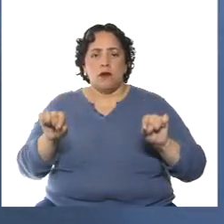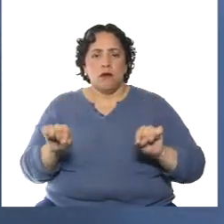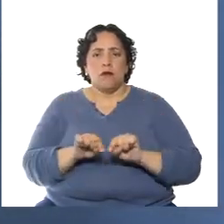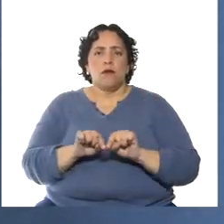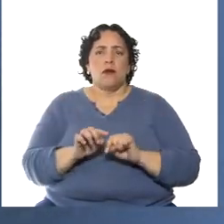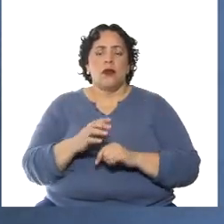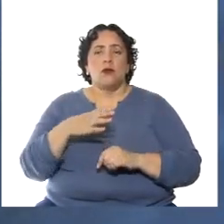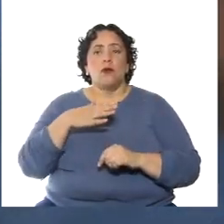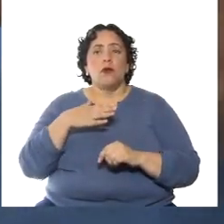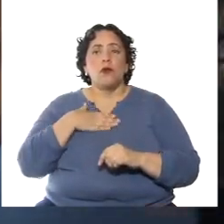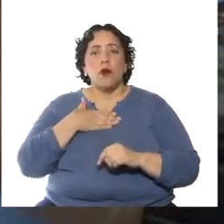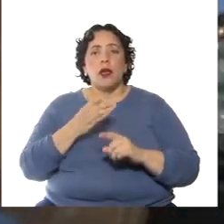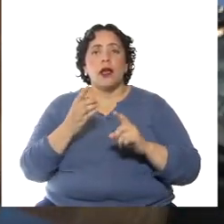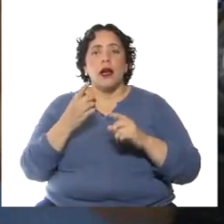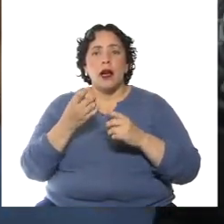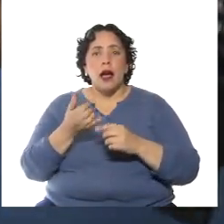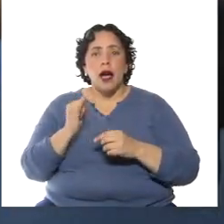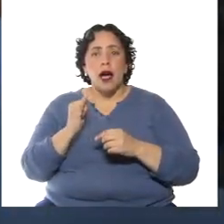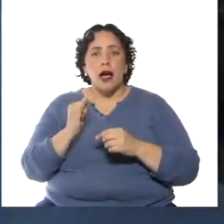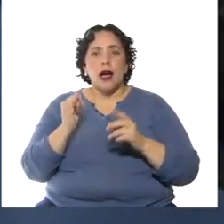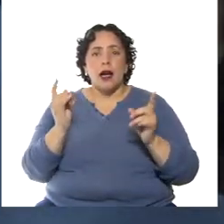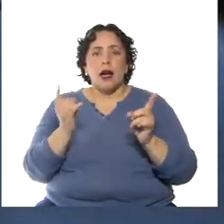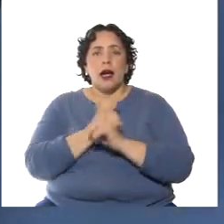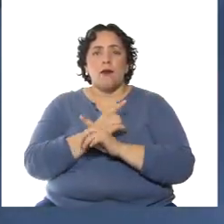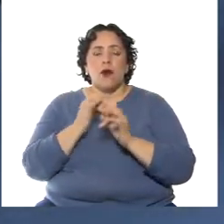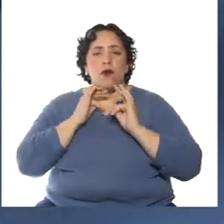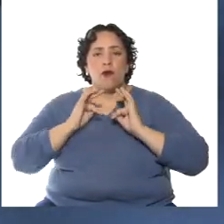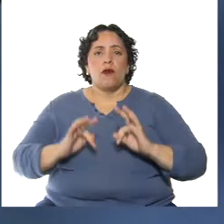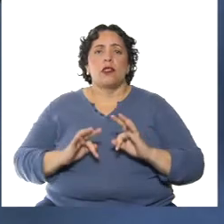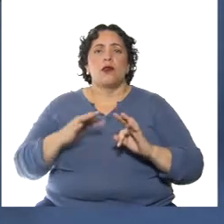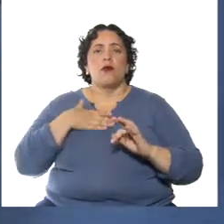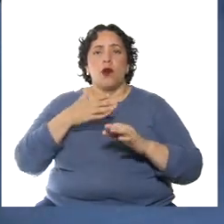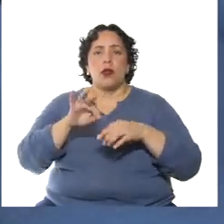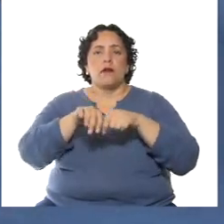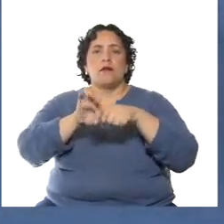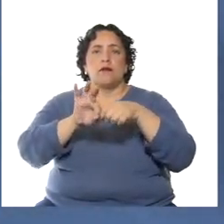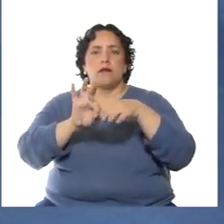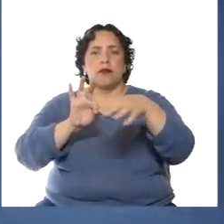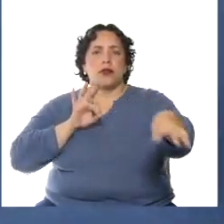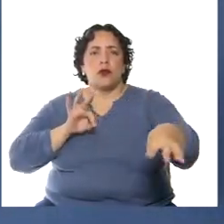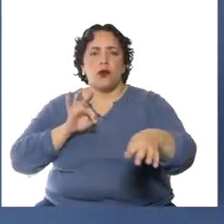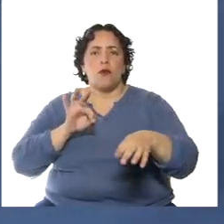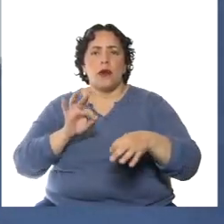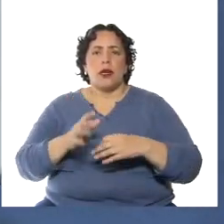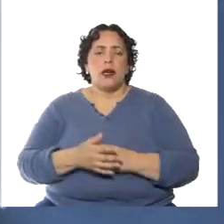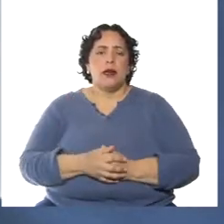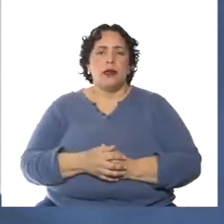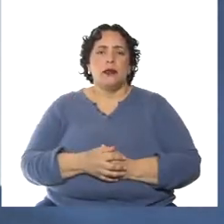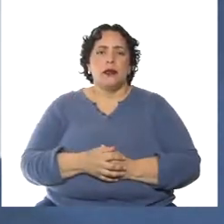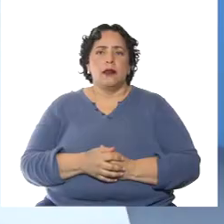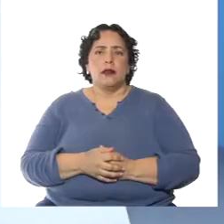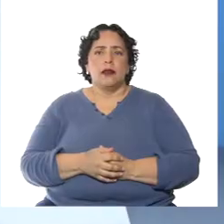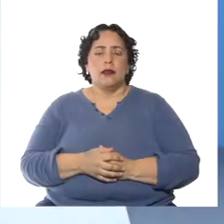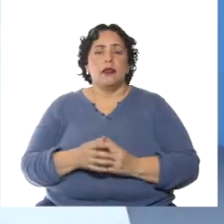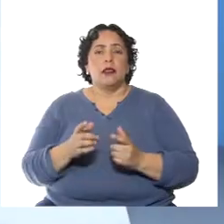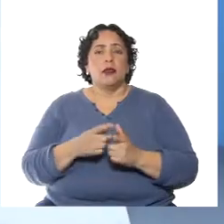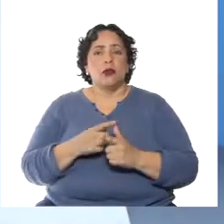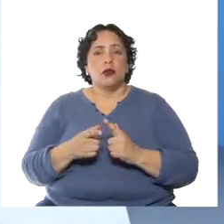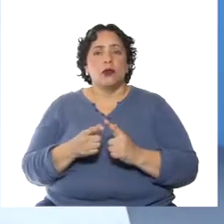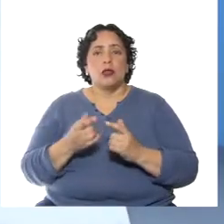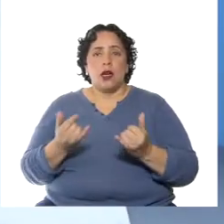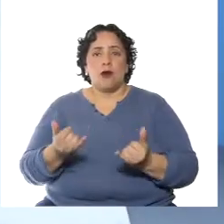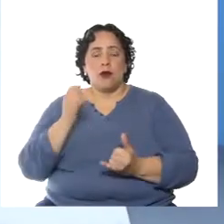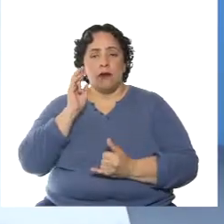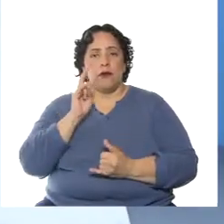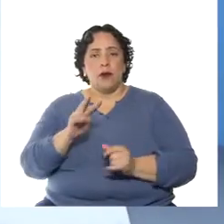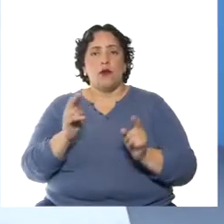pueda tener un cambio físico, por ejemplo, nosotros podemos romperla. Rasgarla, exactamente. Entonces, acá